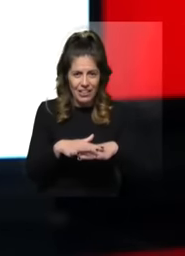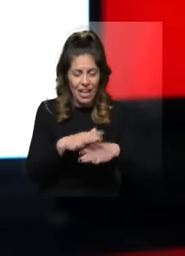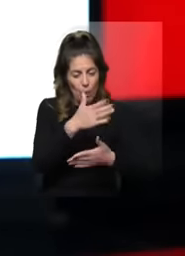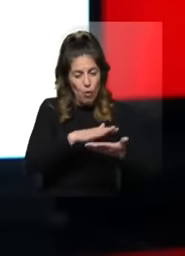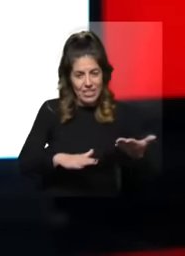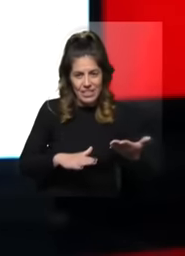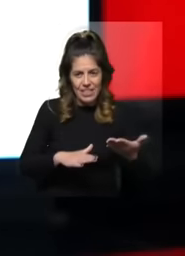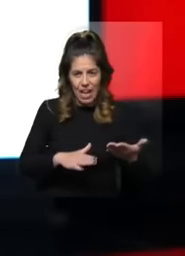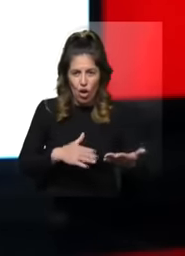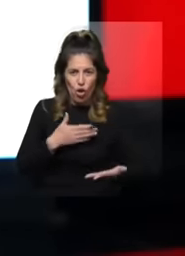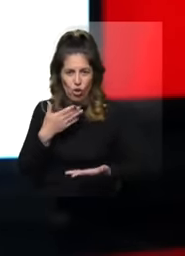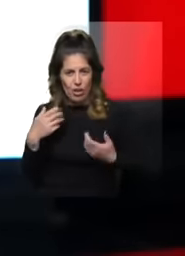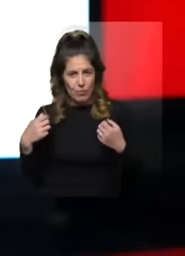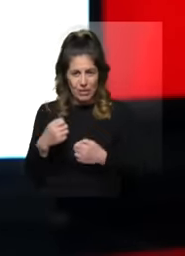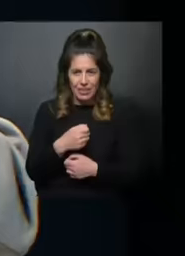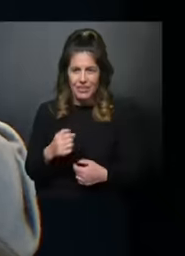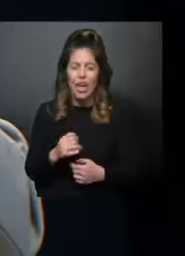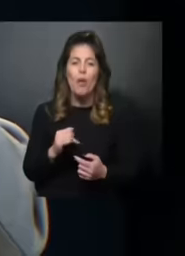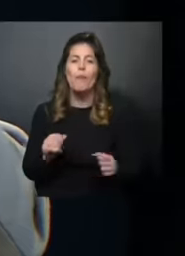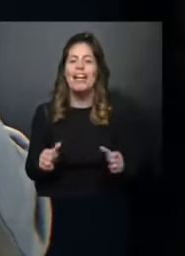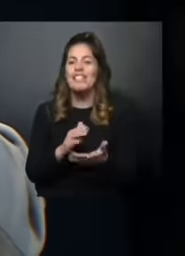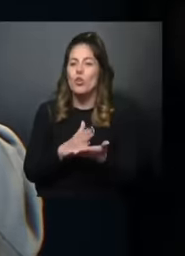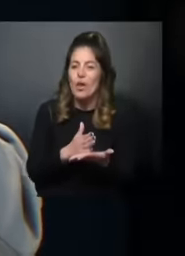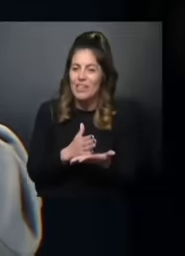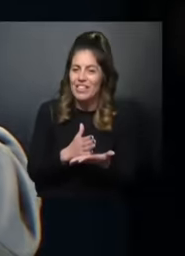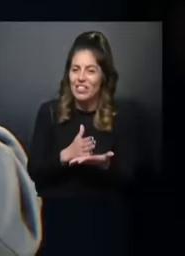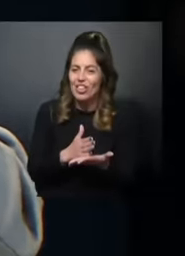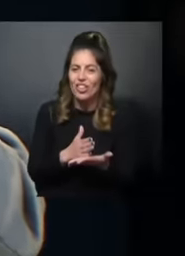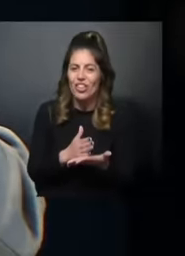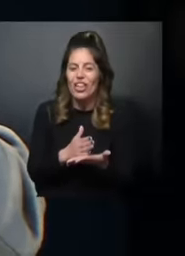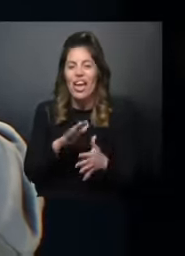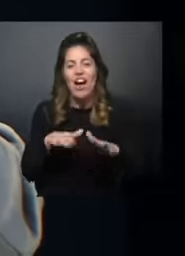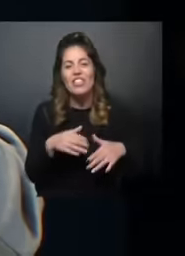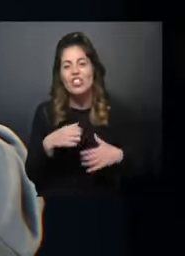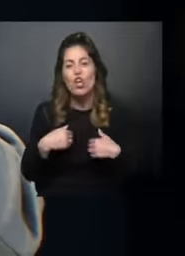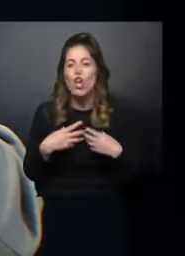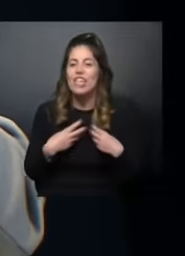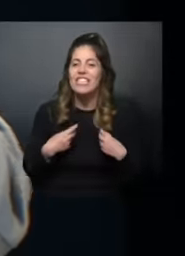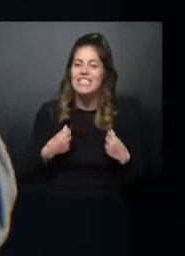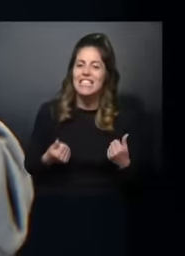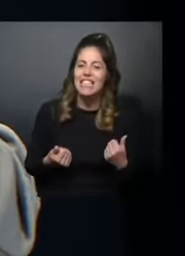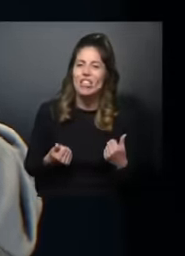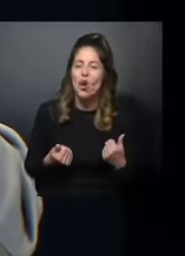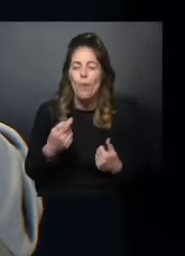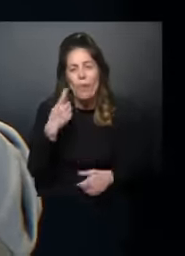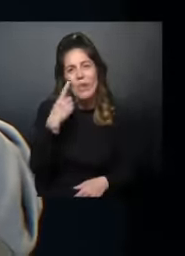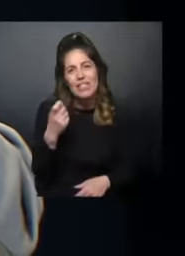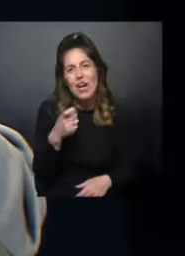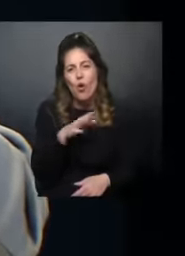poesía con... Para hacer una mediación. Quizás yo a veces lo que siento es que percibo como que